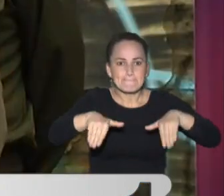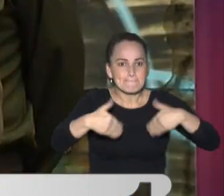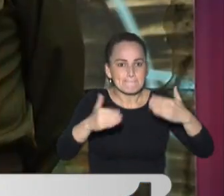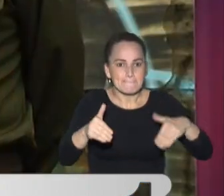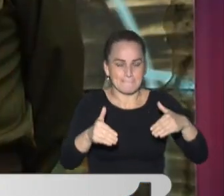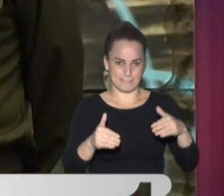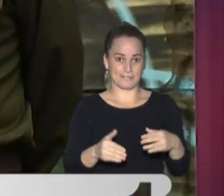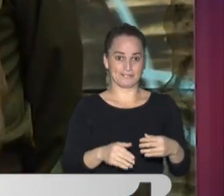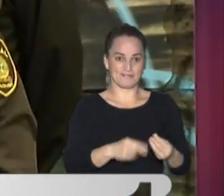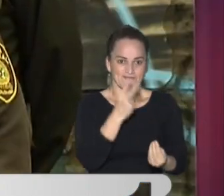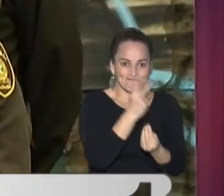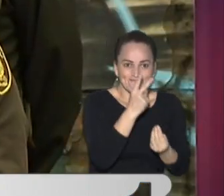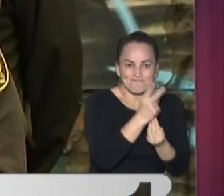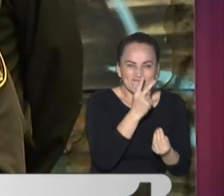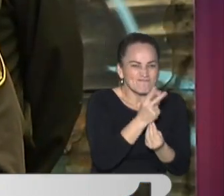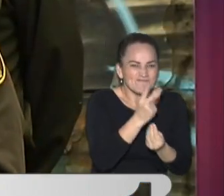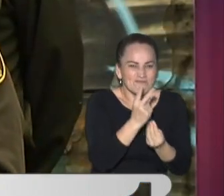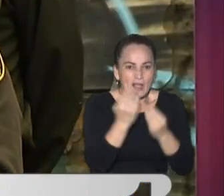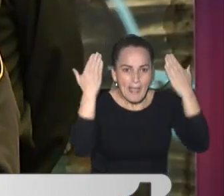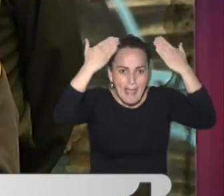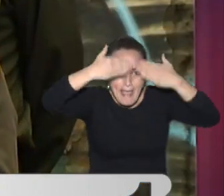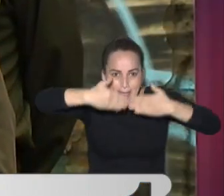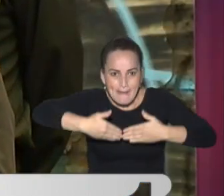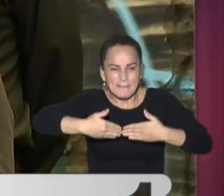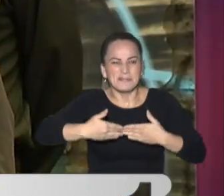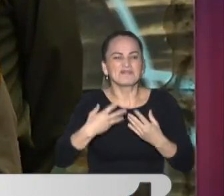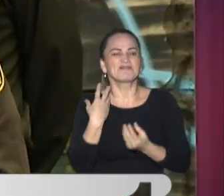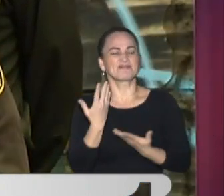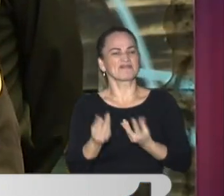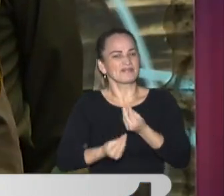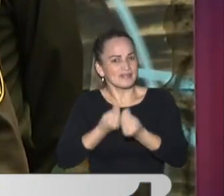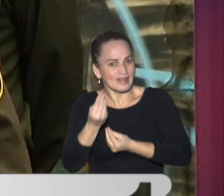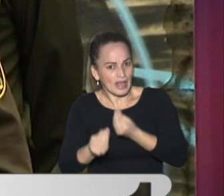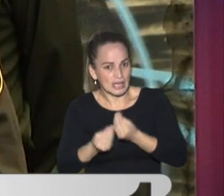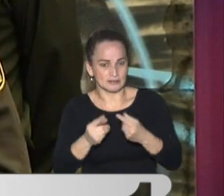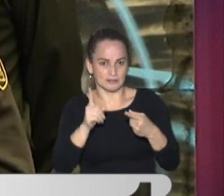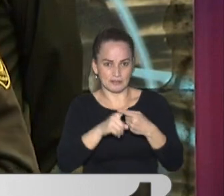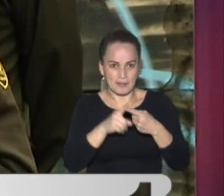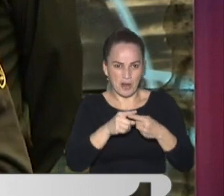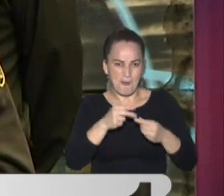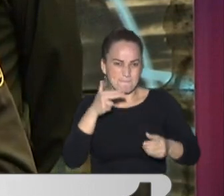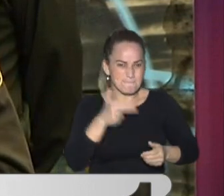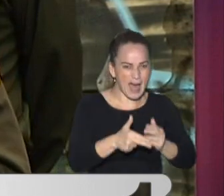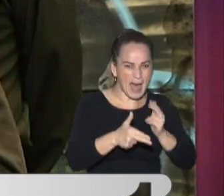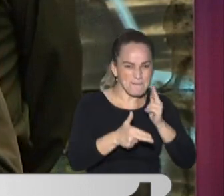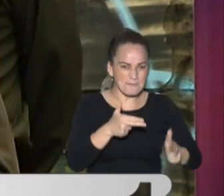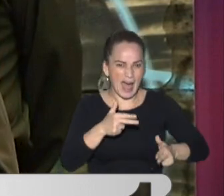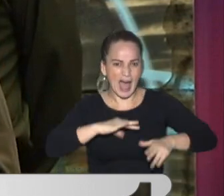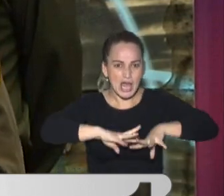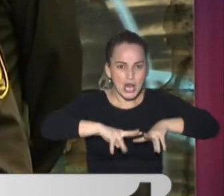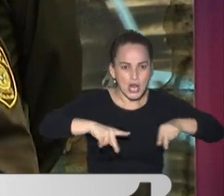delincuentes para hacer varias cosas. Una, actos criminales, hurto,